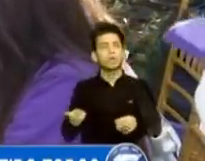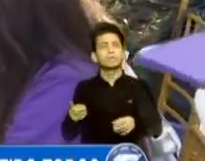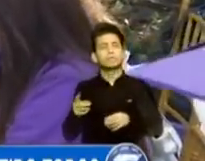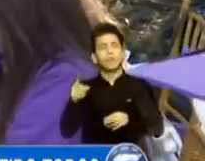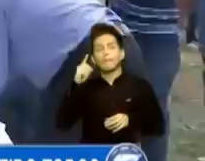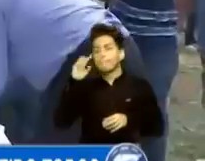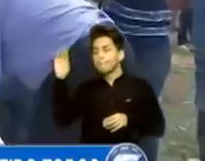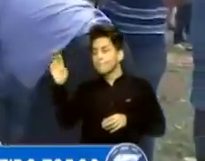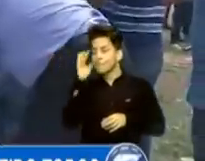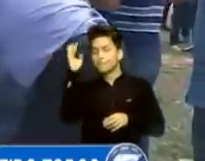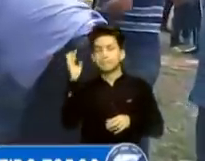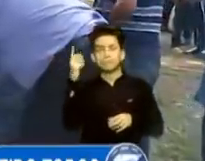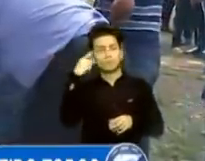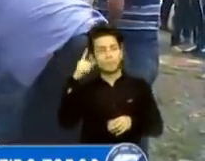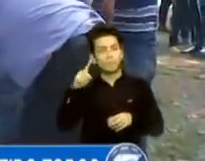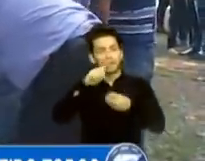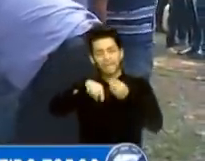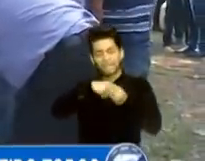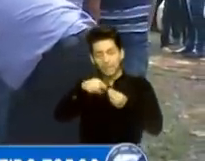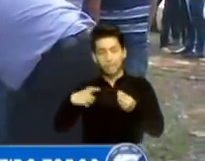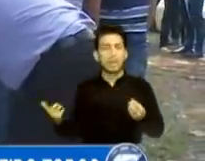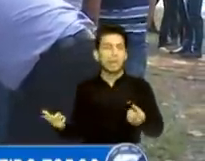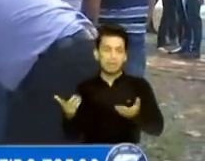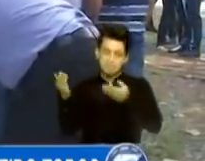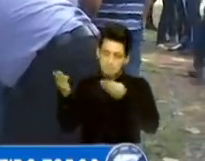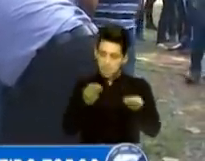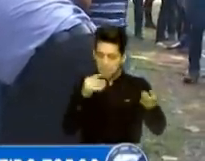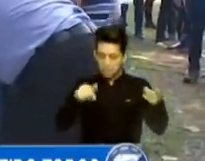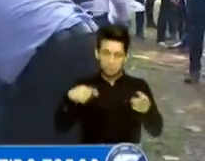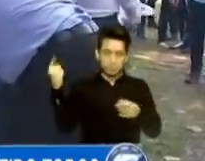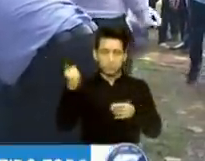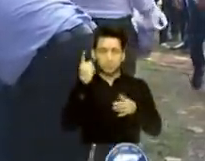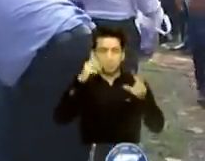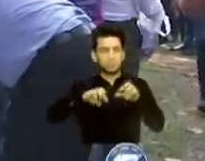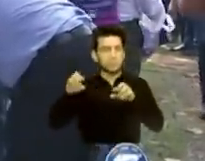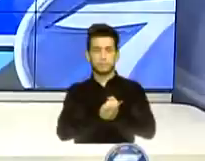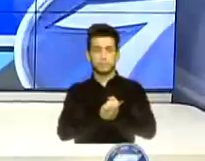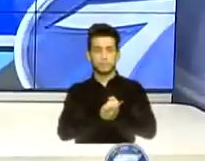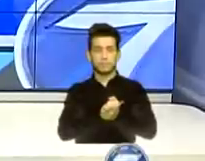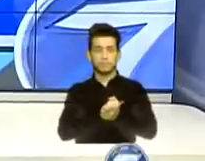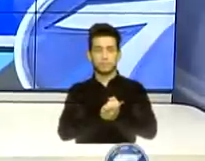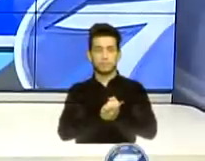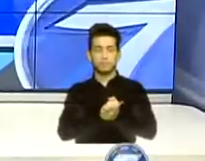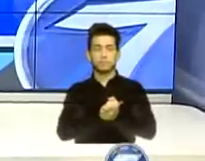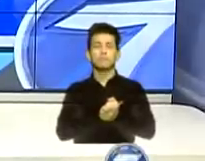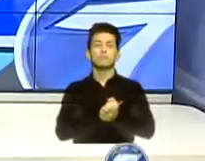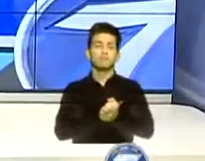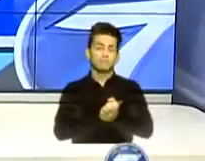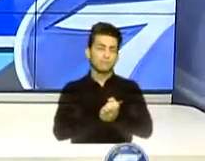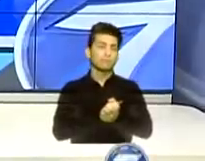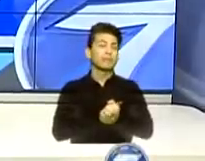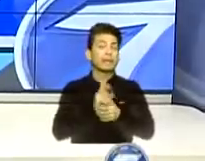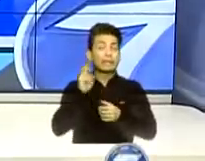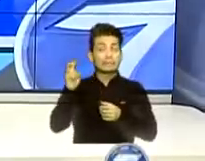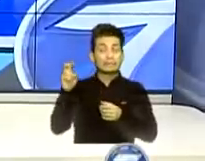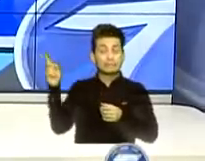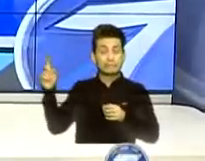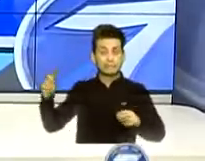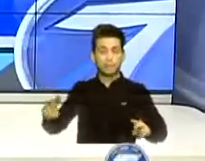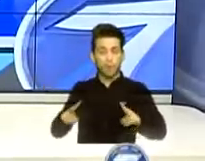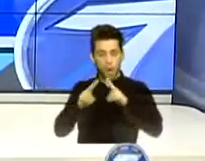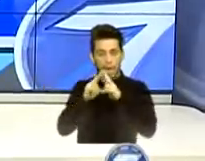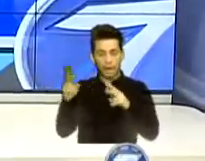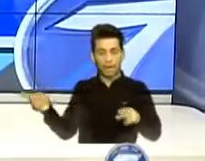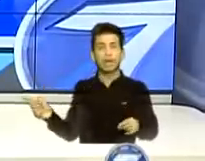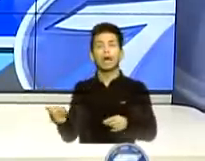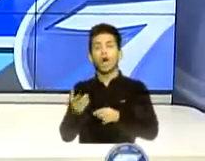en la familia. Así que bienvenidos a todos los que quieran formar las. Por esa tragedia, el gobierno de Guatemala se